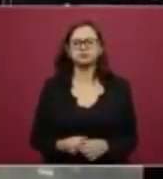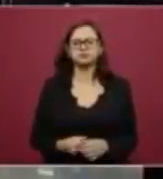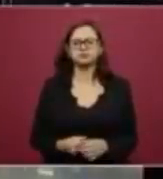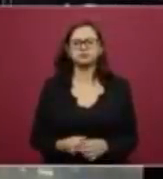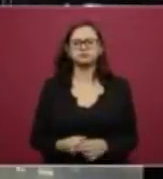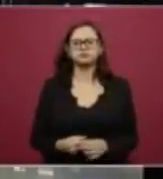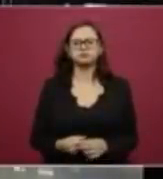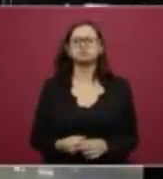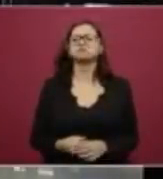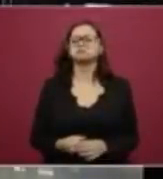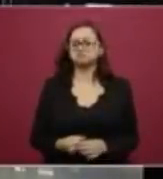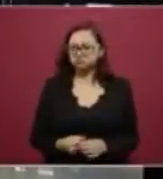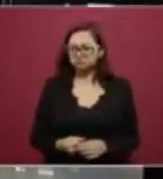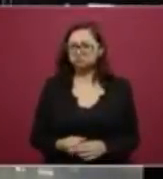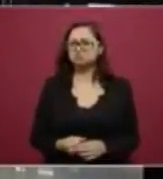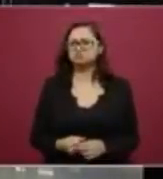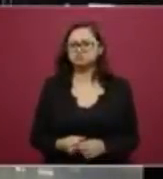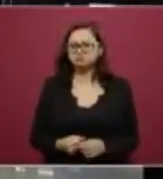Sí, pero